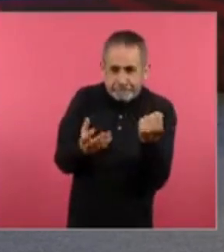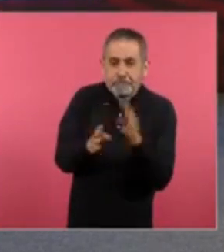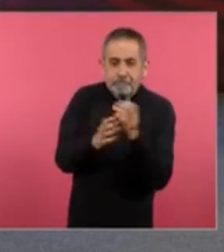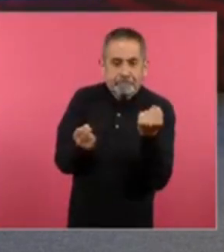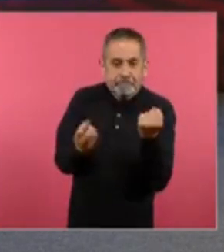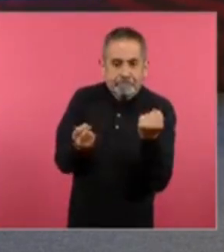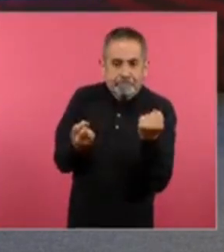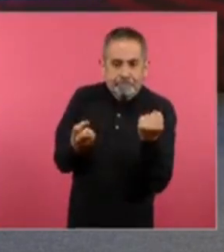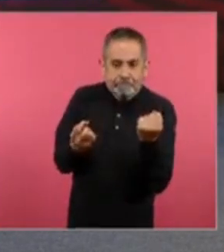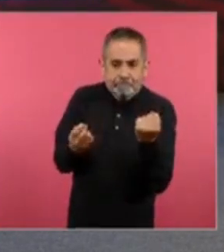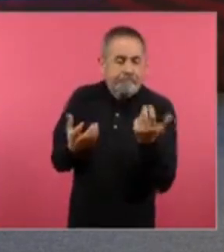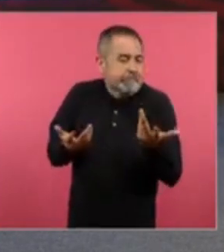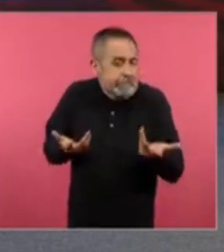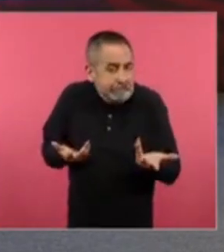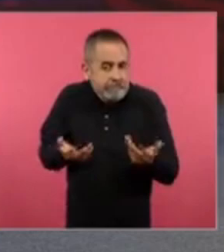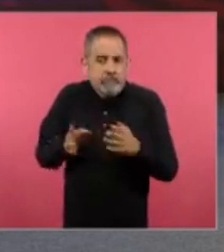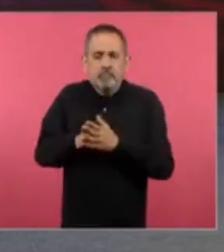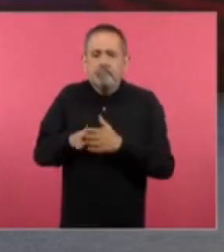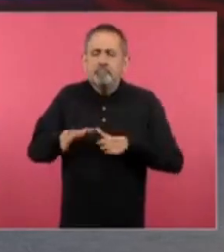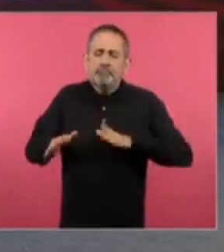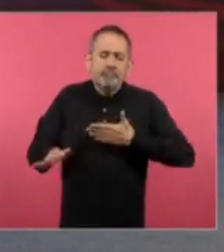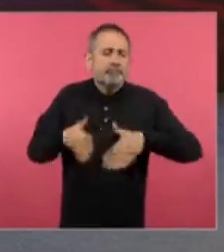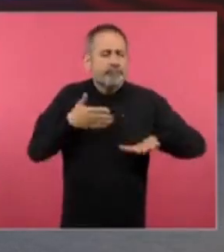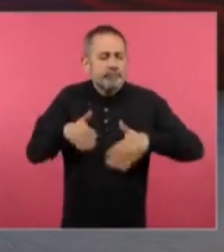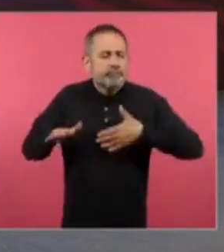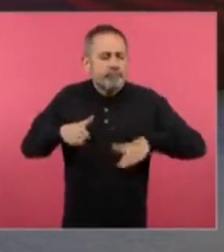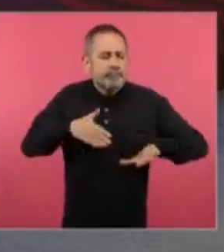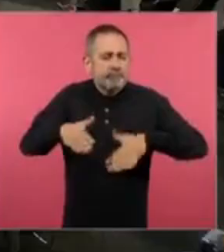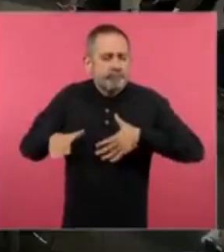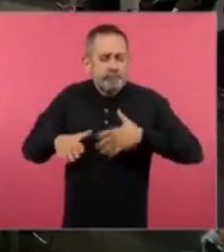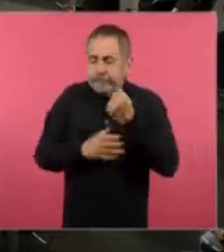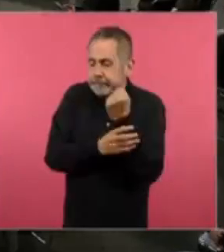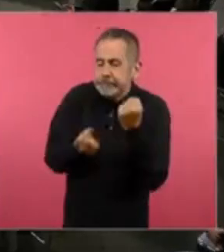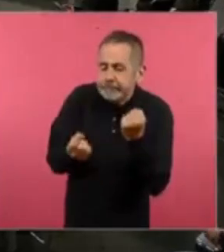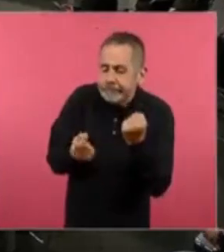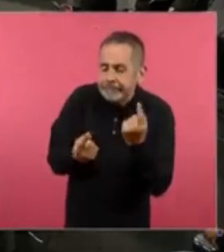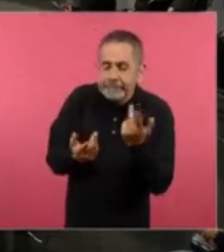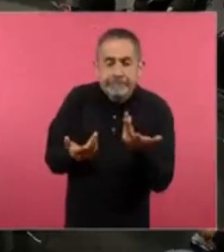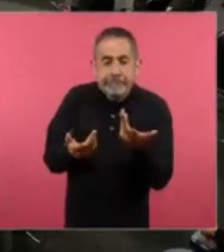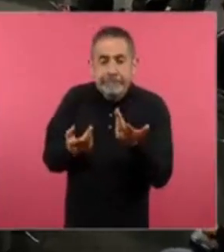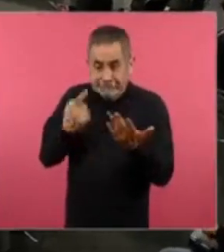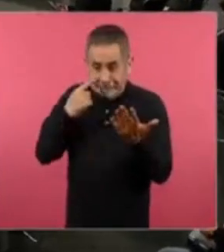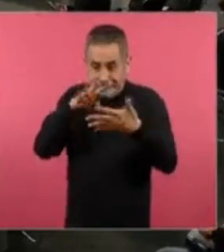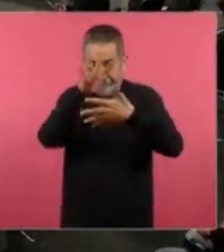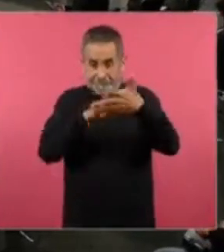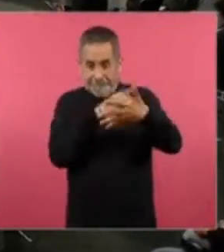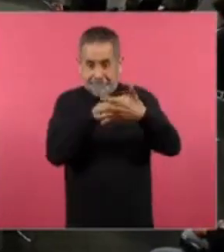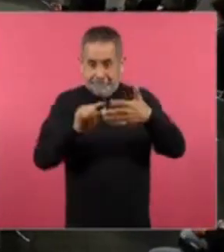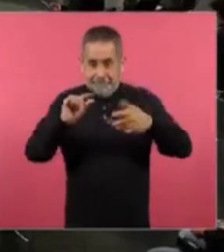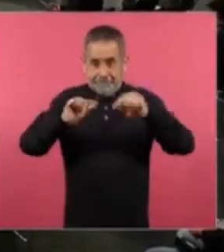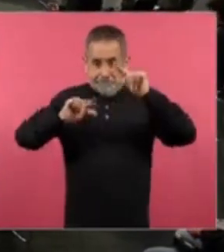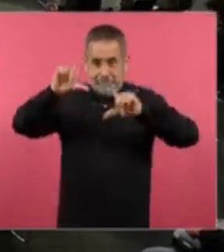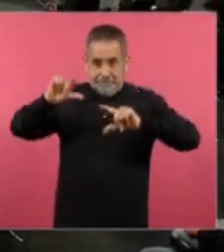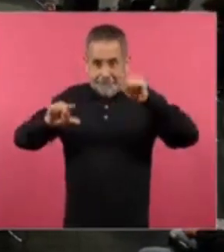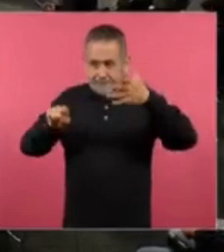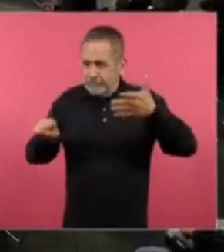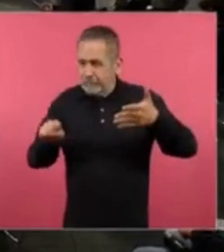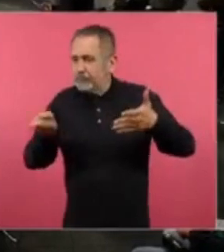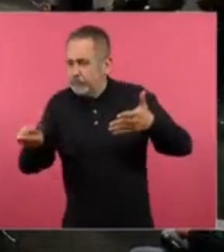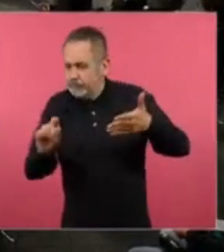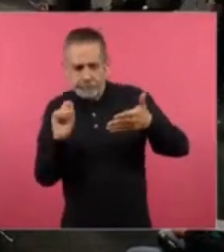podemos hacer gráficas, podemos hacer progresiones, ver tendencias, y entonces volvemos a